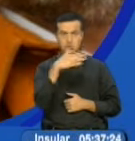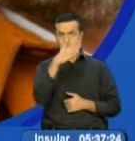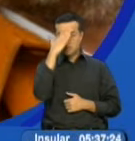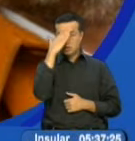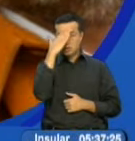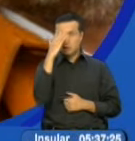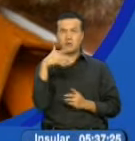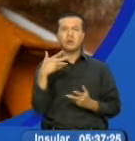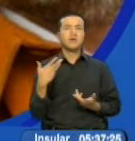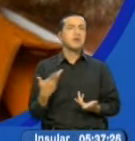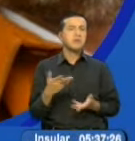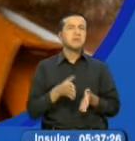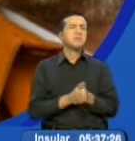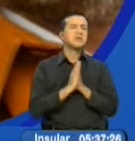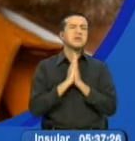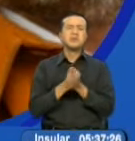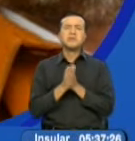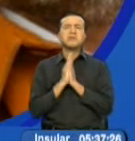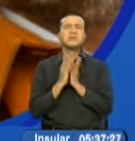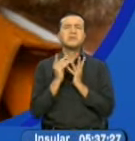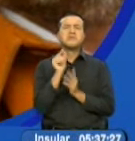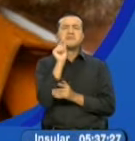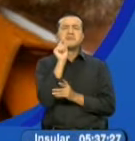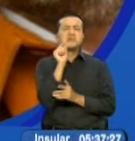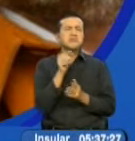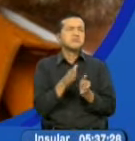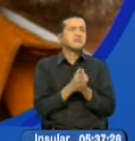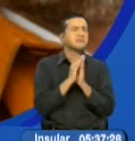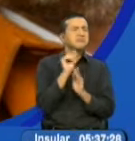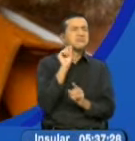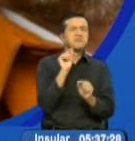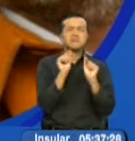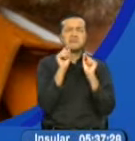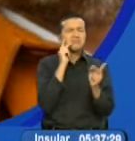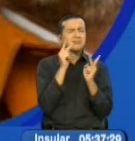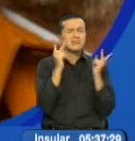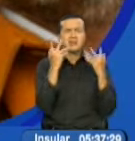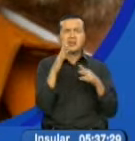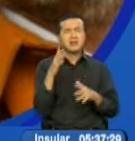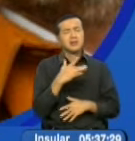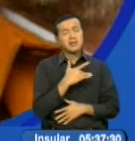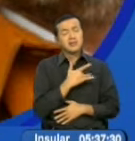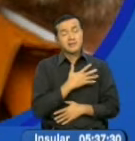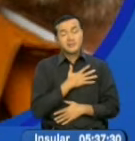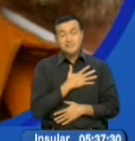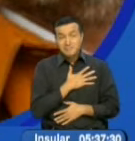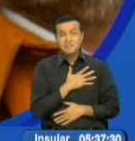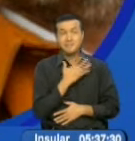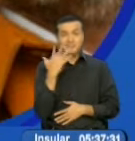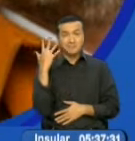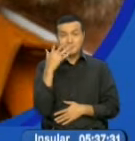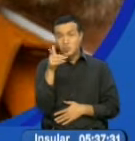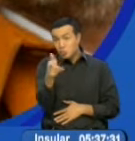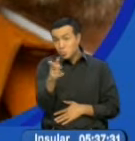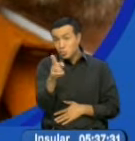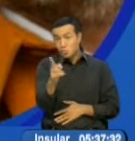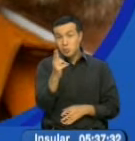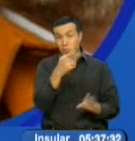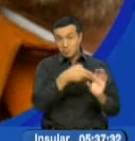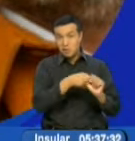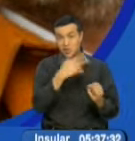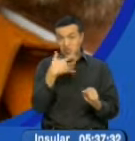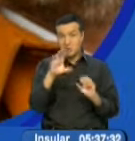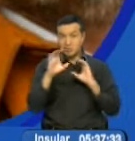se busca con estas peticiones diminutas. El show se lo vio claro y desgraciadamente allí estuviste. Lo hablamos,